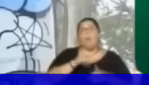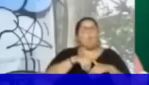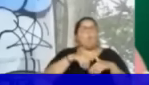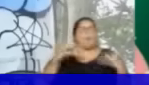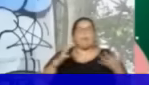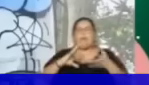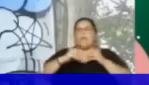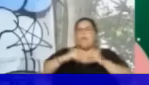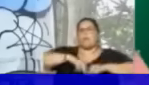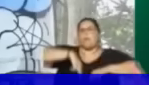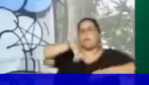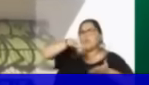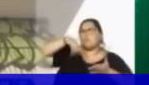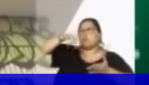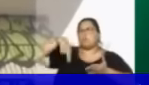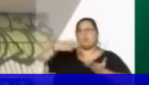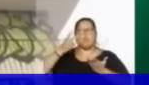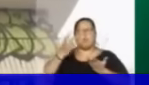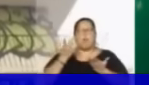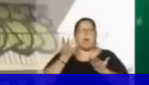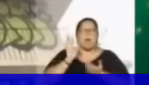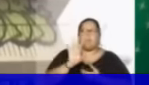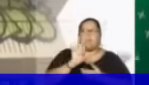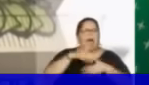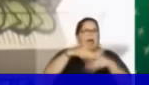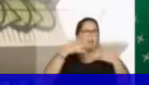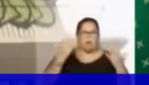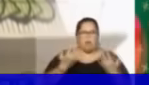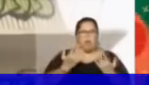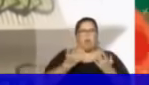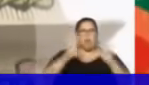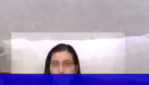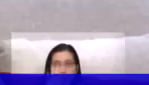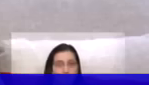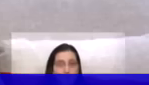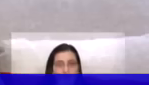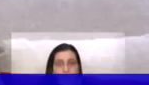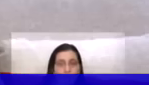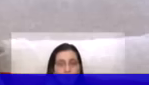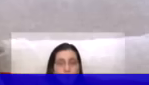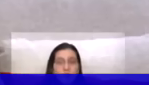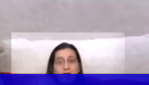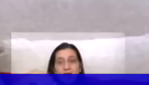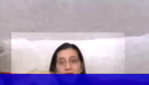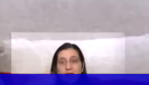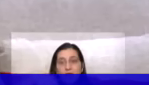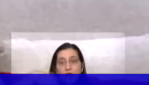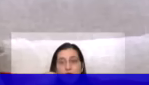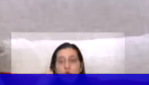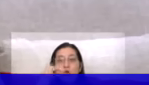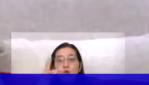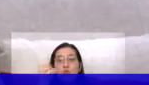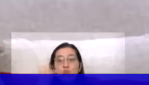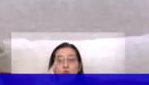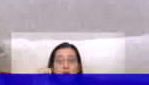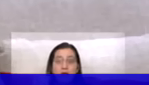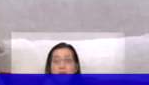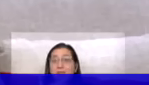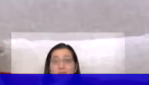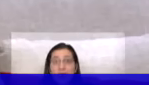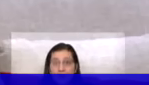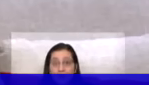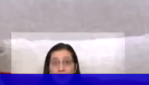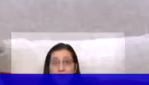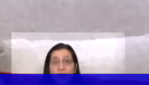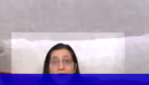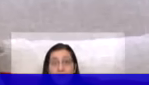públicos pactados con las instituciones o en edificios pactados con sus propietarios. Nano Fole, mi admiradísimo Nano Fole, fue uno de los que